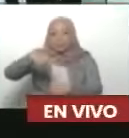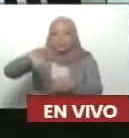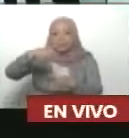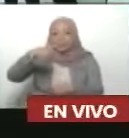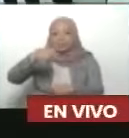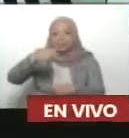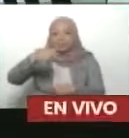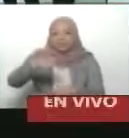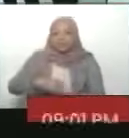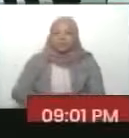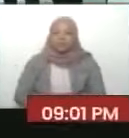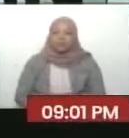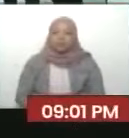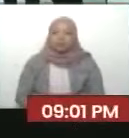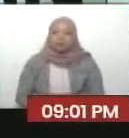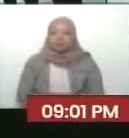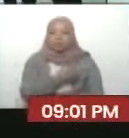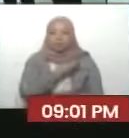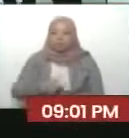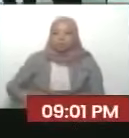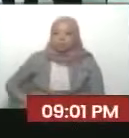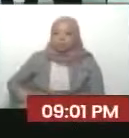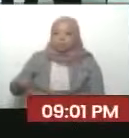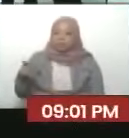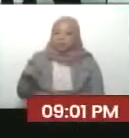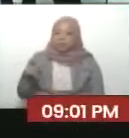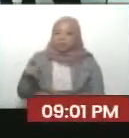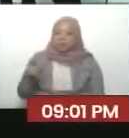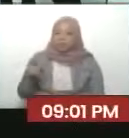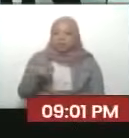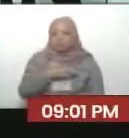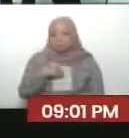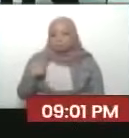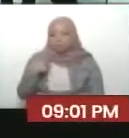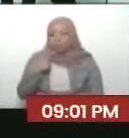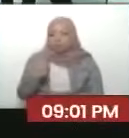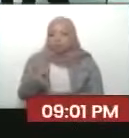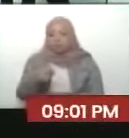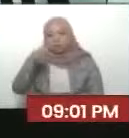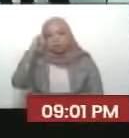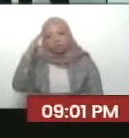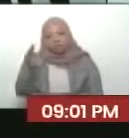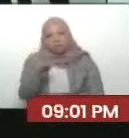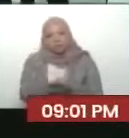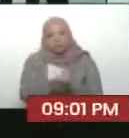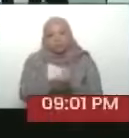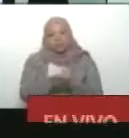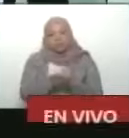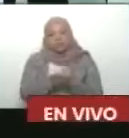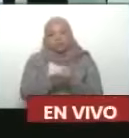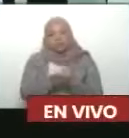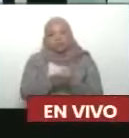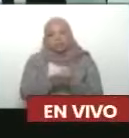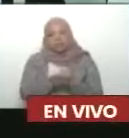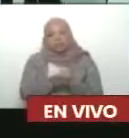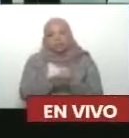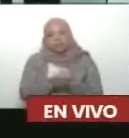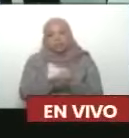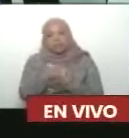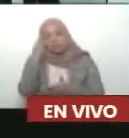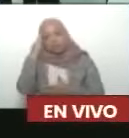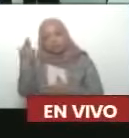Correcto. ¿Y nuestra presidenta Michelle? ¿Qué nos puedes decir? Saludos, ¿qué presidente? ¿Qué anuncio nos trae? Saludos,